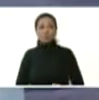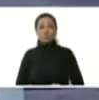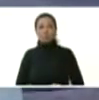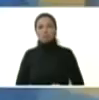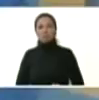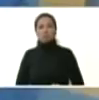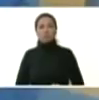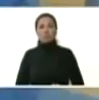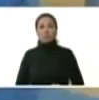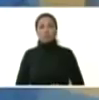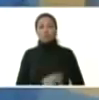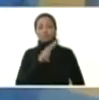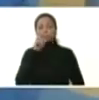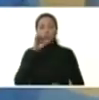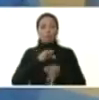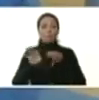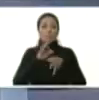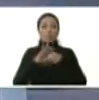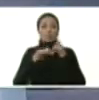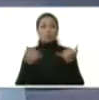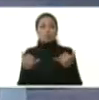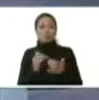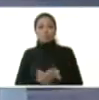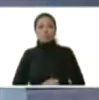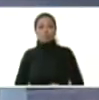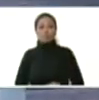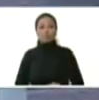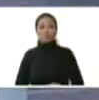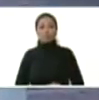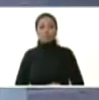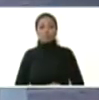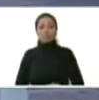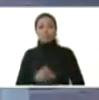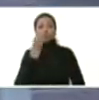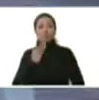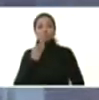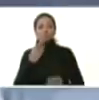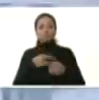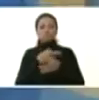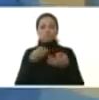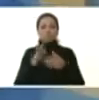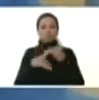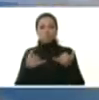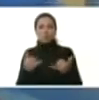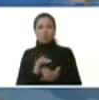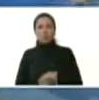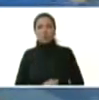43.802 petros. Para seguir avanzando en este experimento maravilloso del